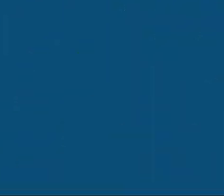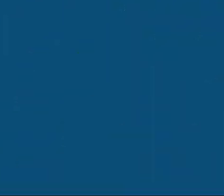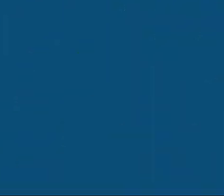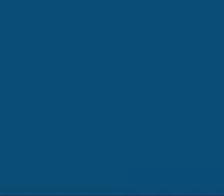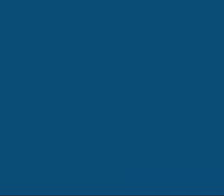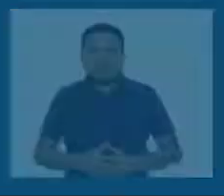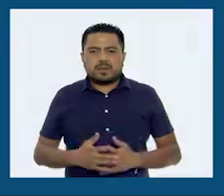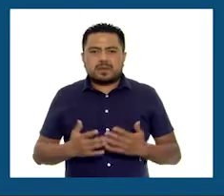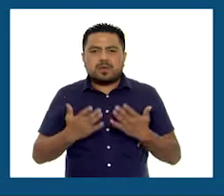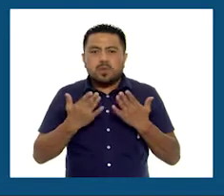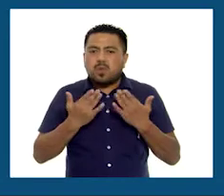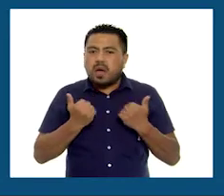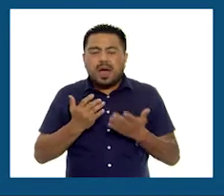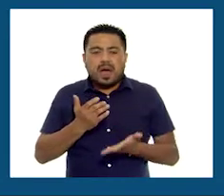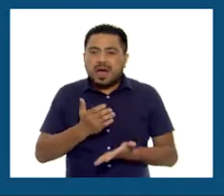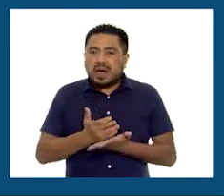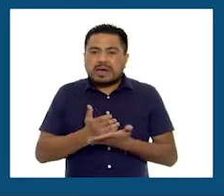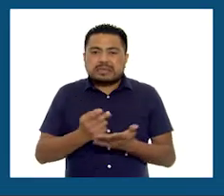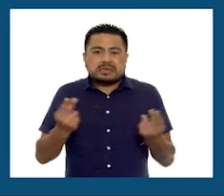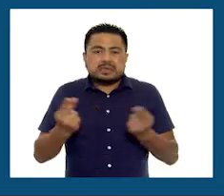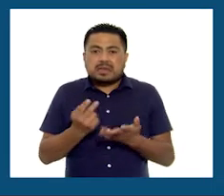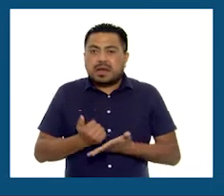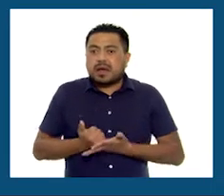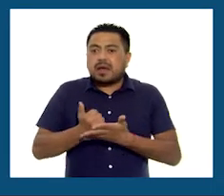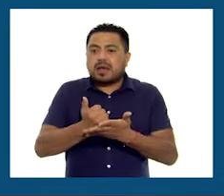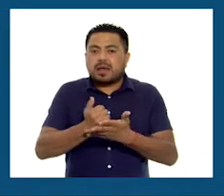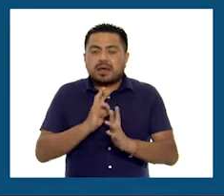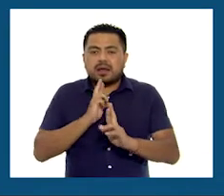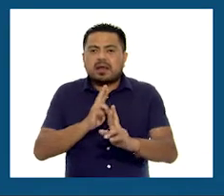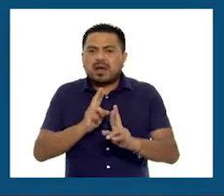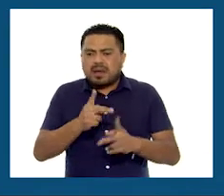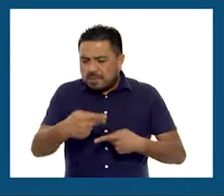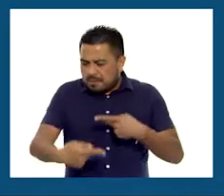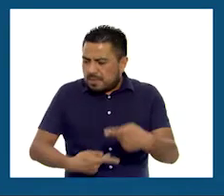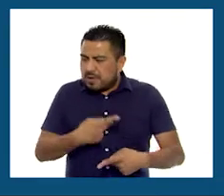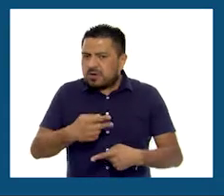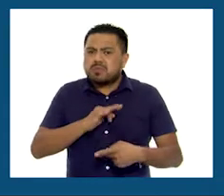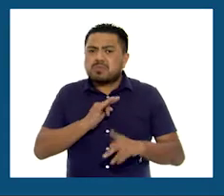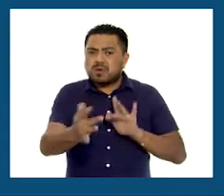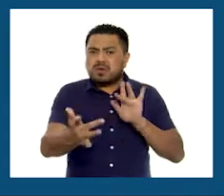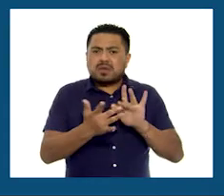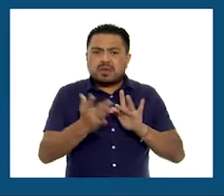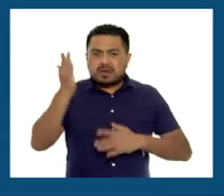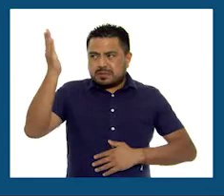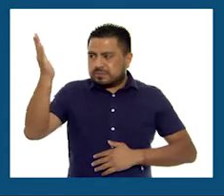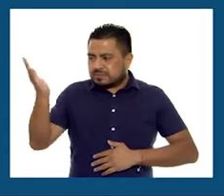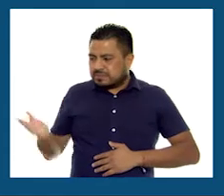si no tienes el libro de texto o necesitas ayuda para responder las preguntas contáctanos